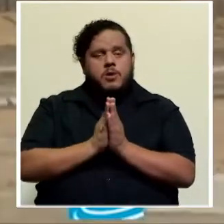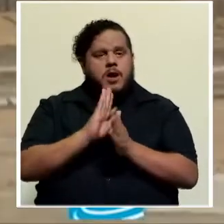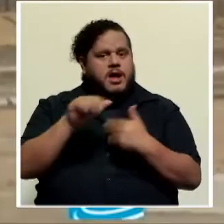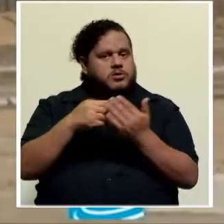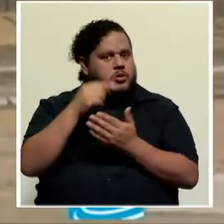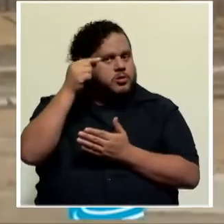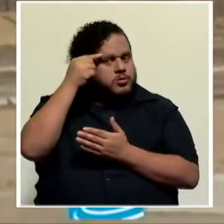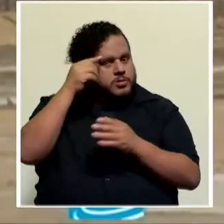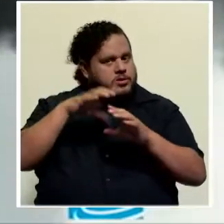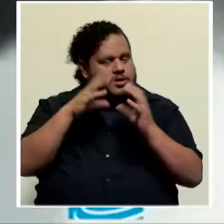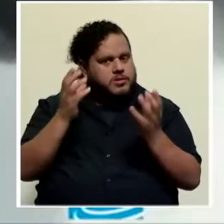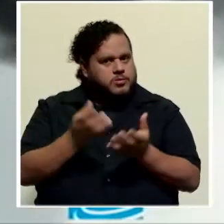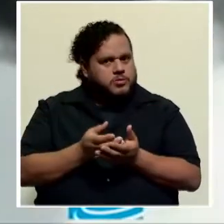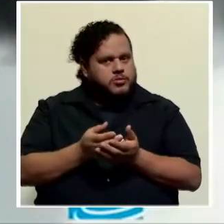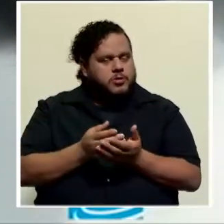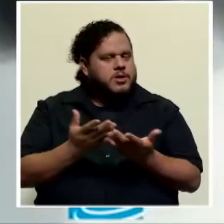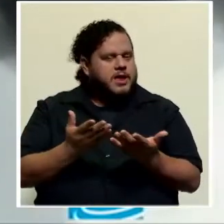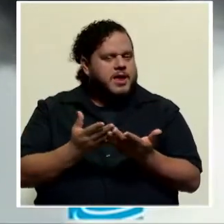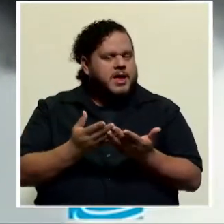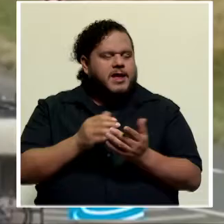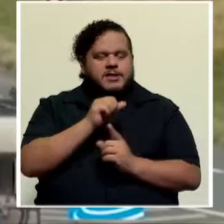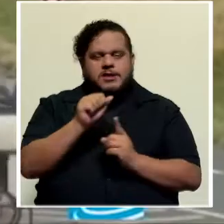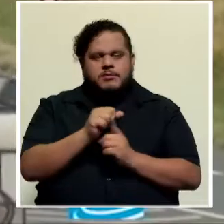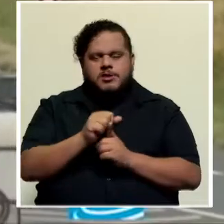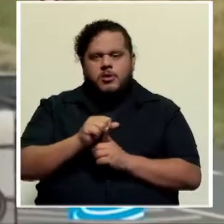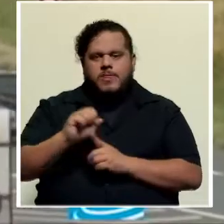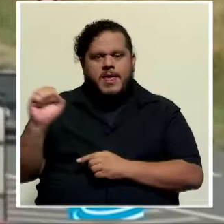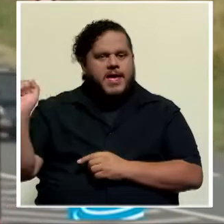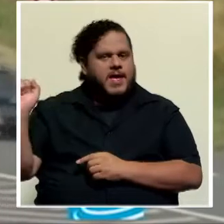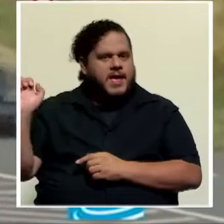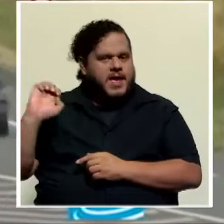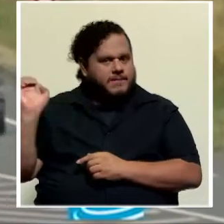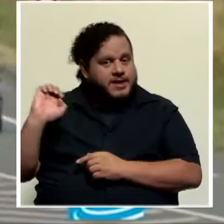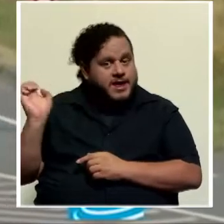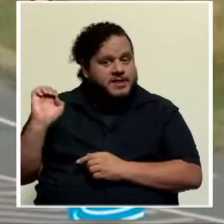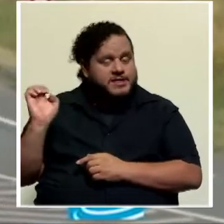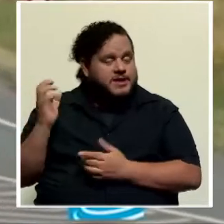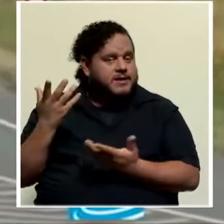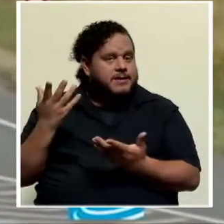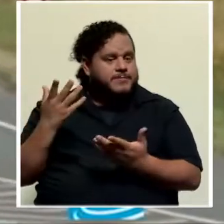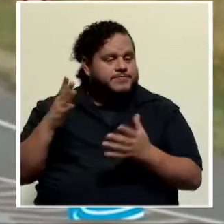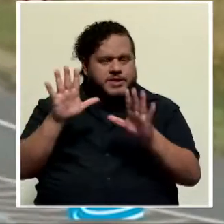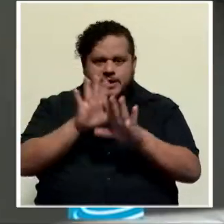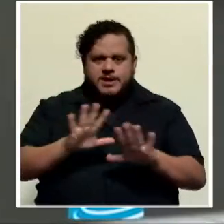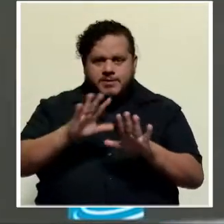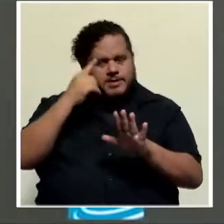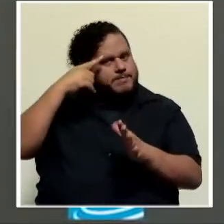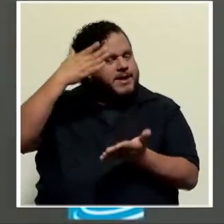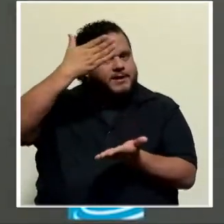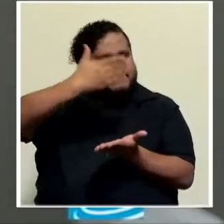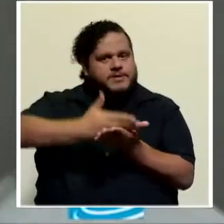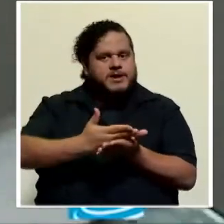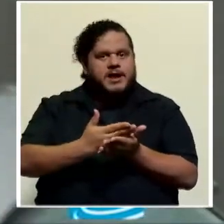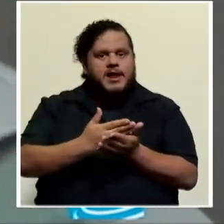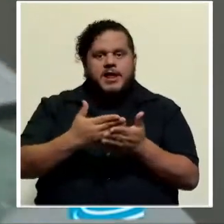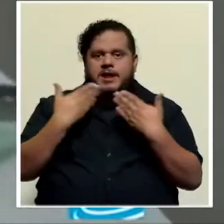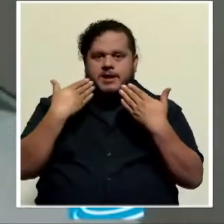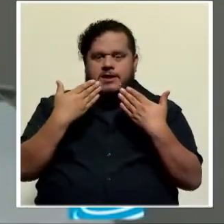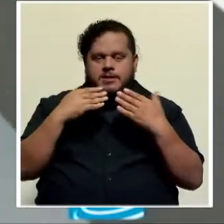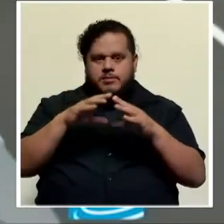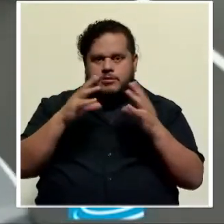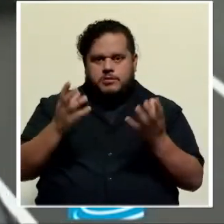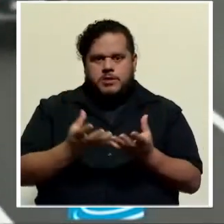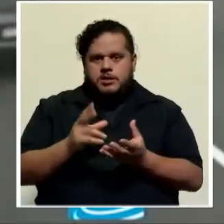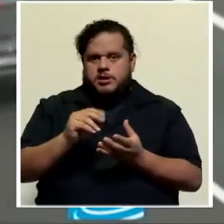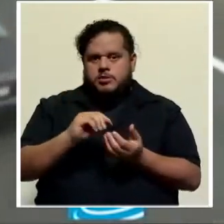mundo declarar el estado de emergencia climática para frenar el calentamiento mundial. Si no cambiamos